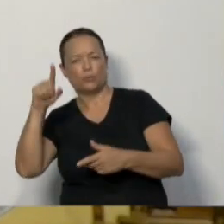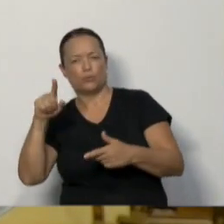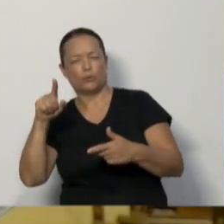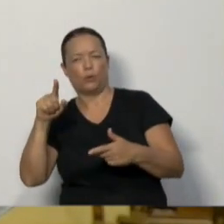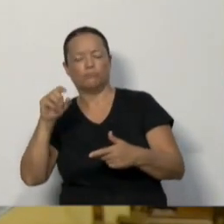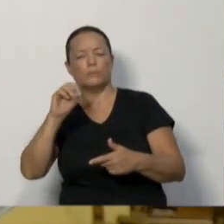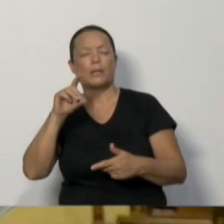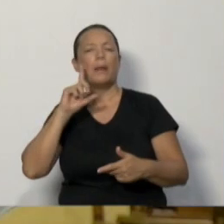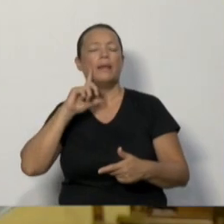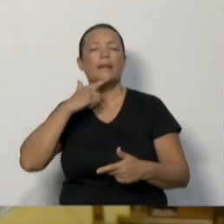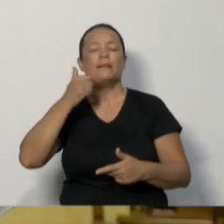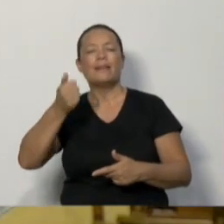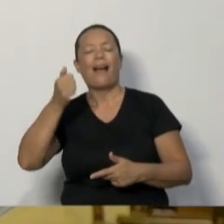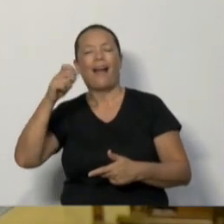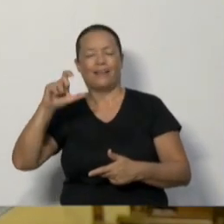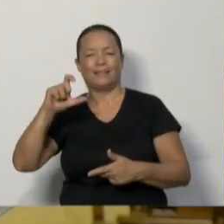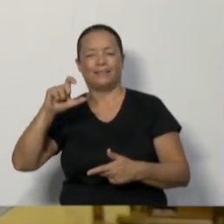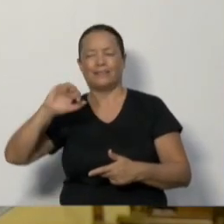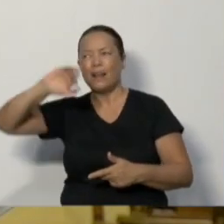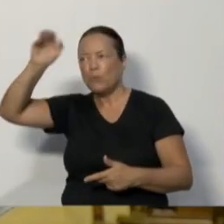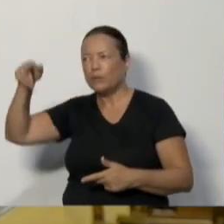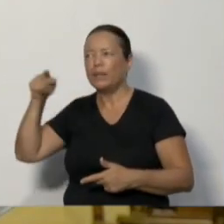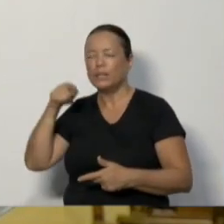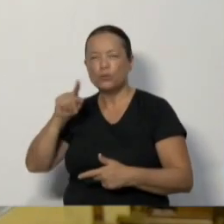hijo a la montaña que yo te indicaré,